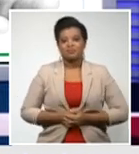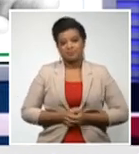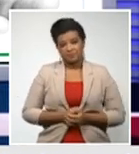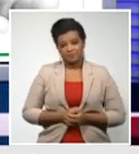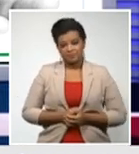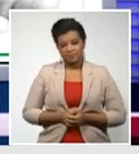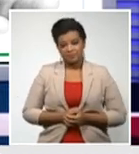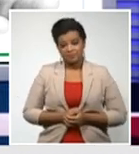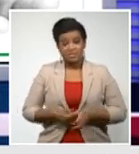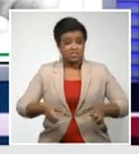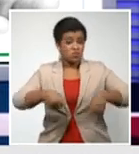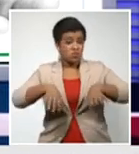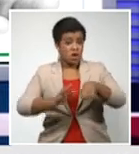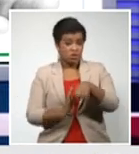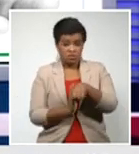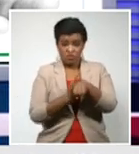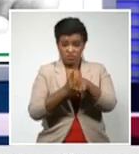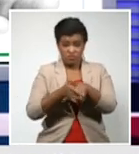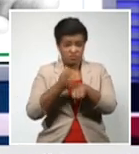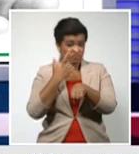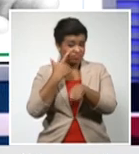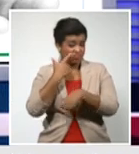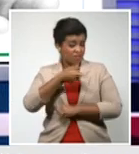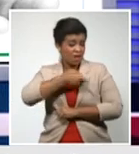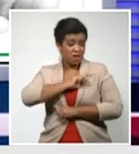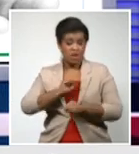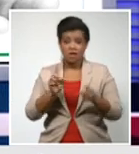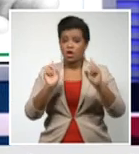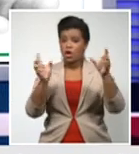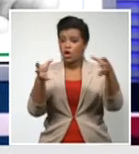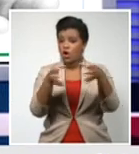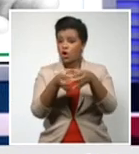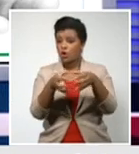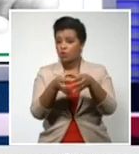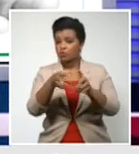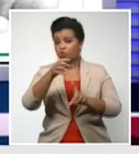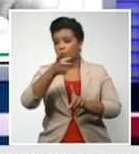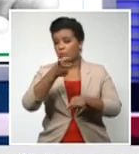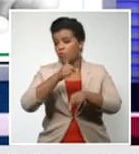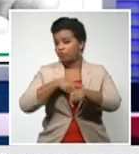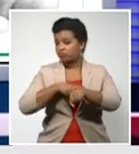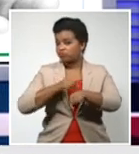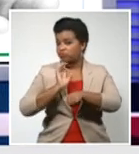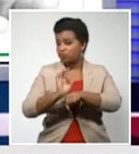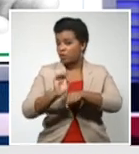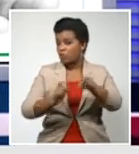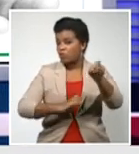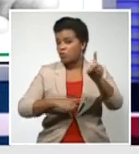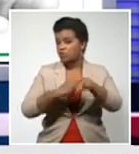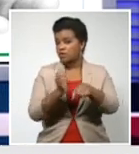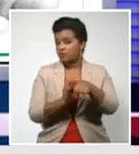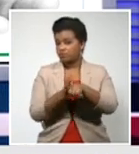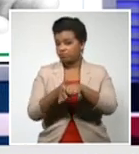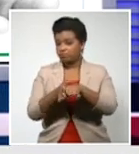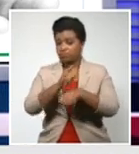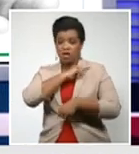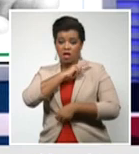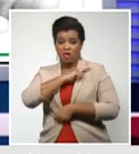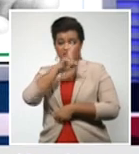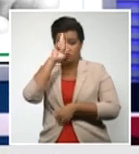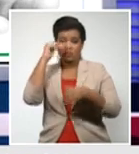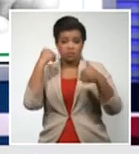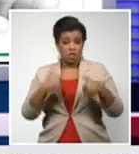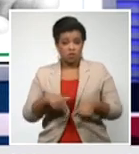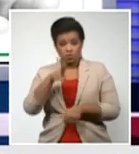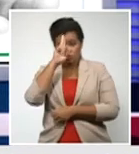epidemiológico, usted lo observaba ayer en la reunión del Grupo Temporal para el Enfrentamiento a la COVID-19, la viceministra de Salud Pública, la doctora Carilda, anunciaba un